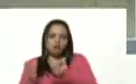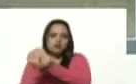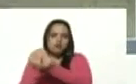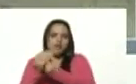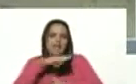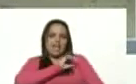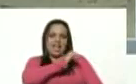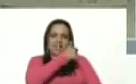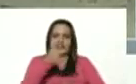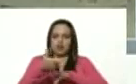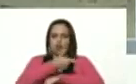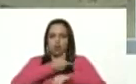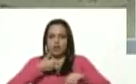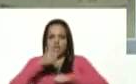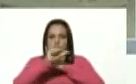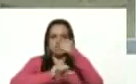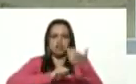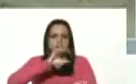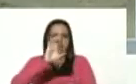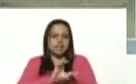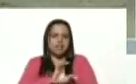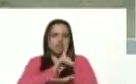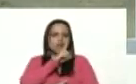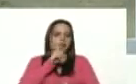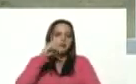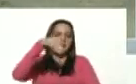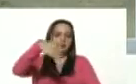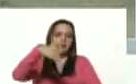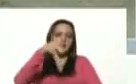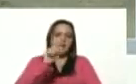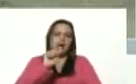Fernández, con sus zapatos blancos.